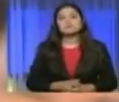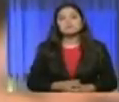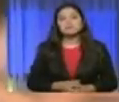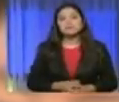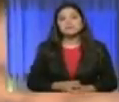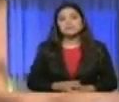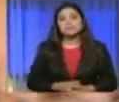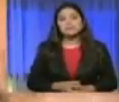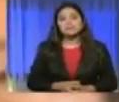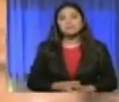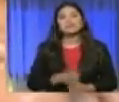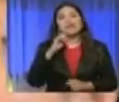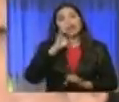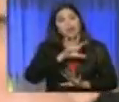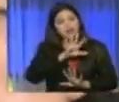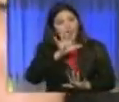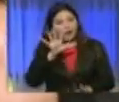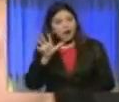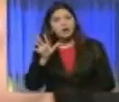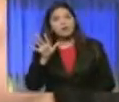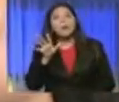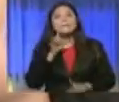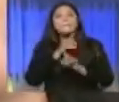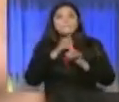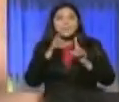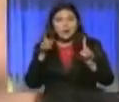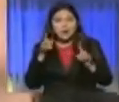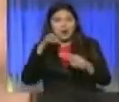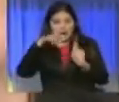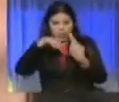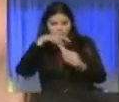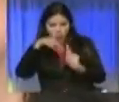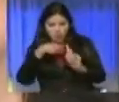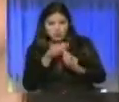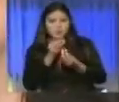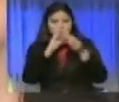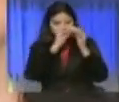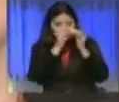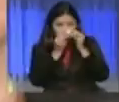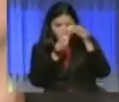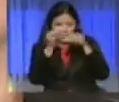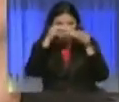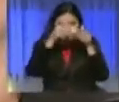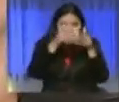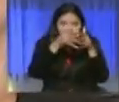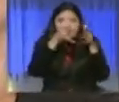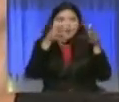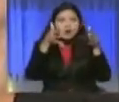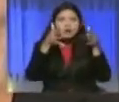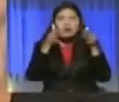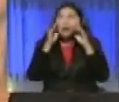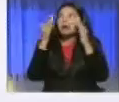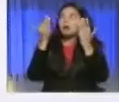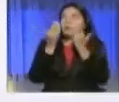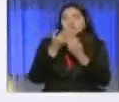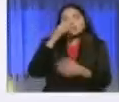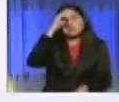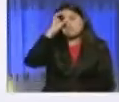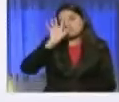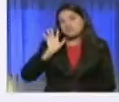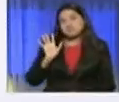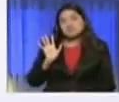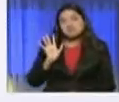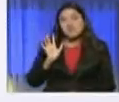Claro, como lo inauguró la Revolución Bolivariana, en el mundo no se sabe.